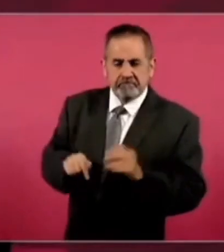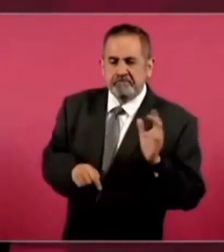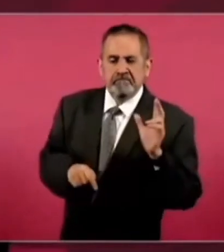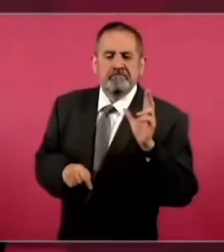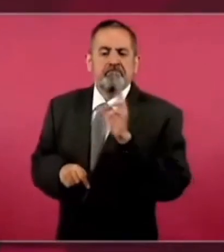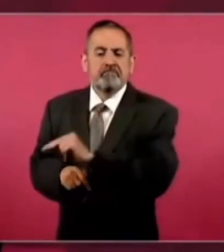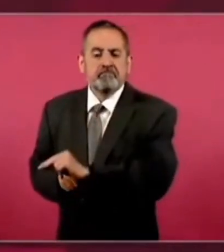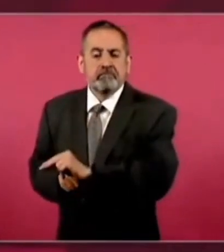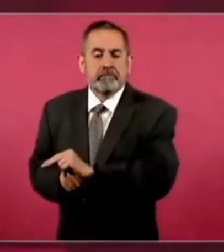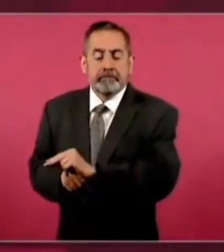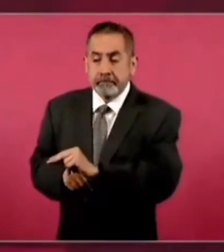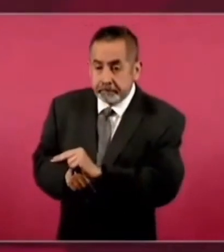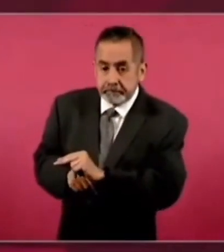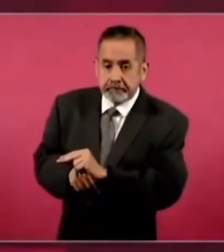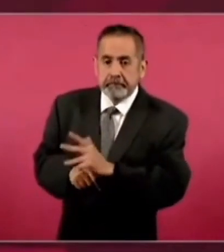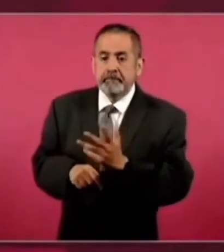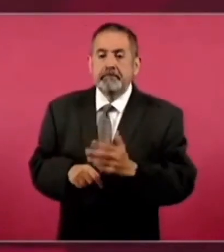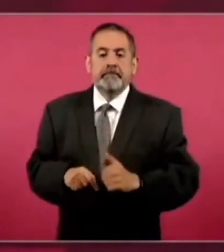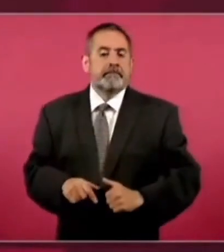Y.